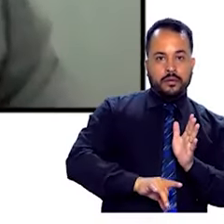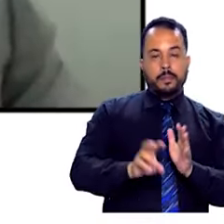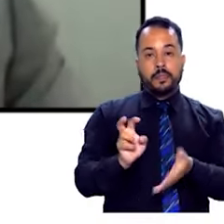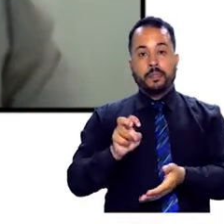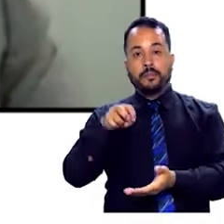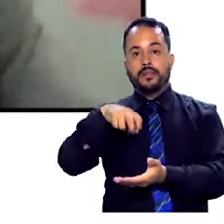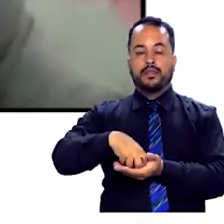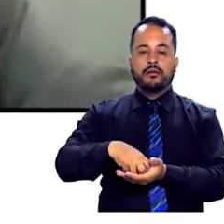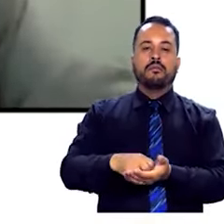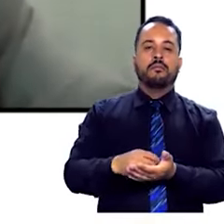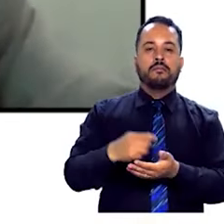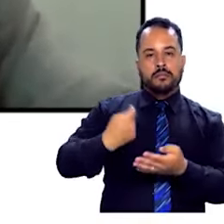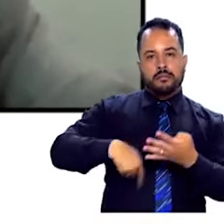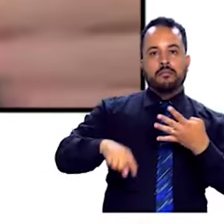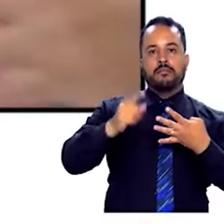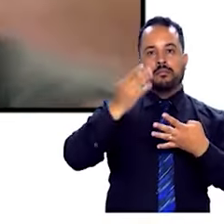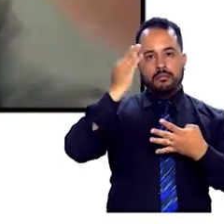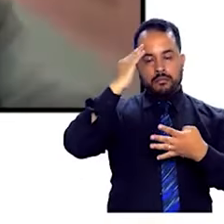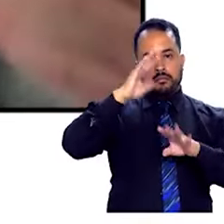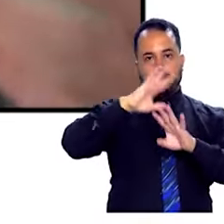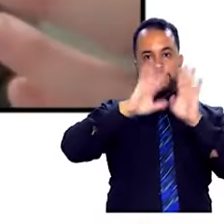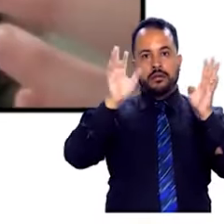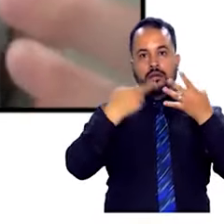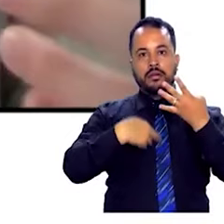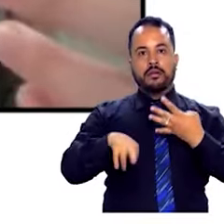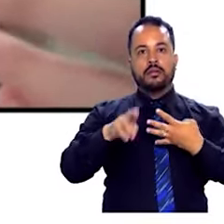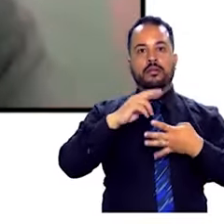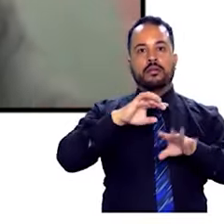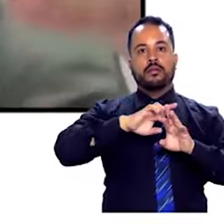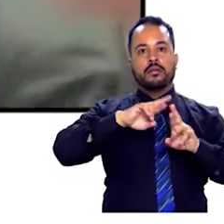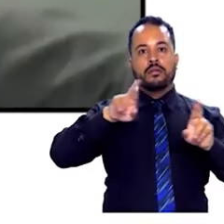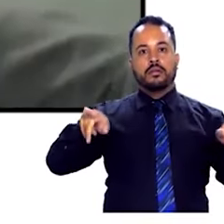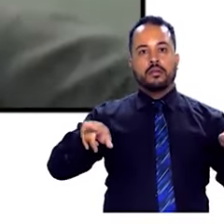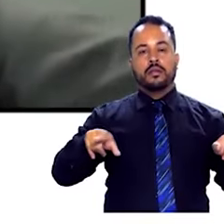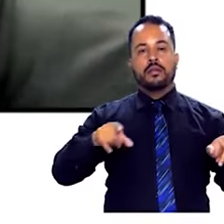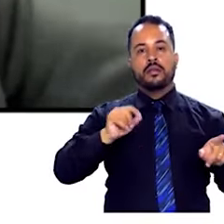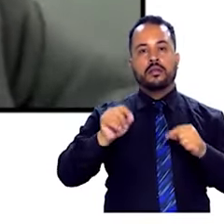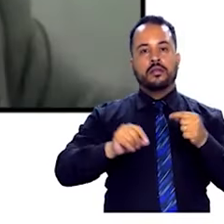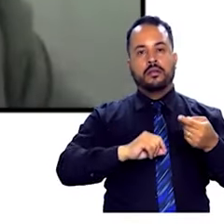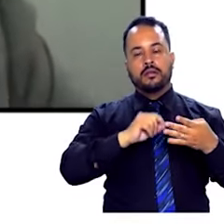existe existe Pero no existe la práctica